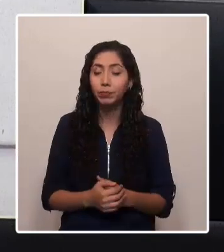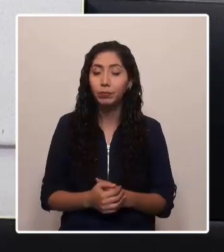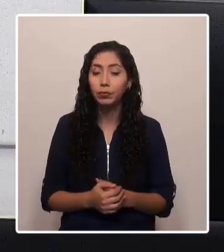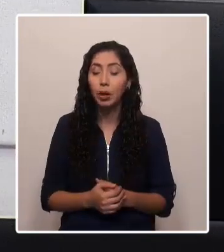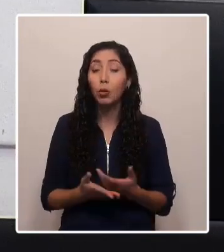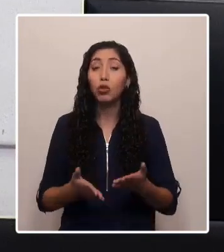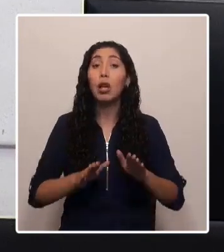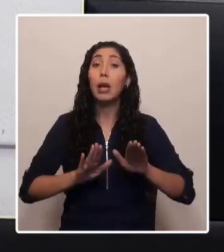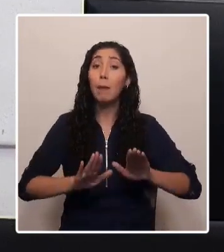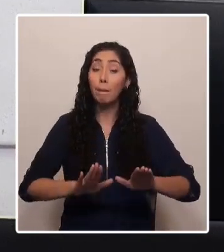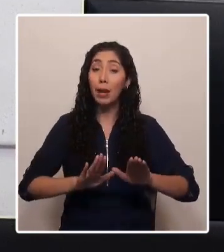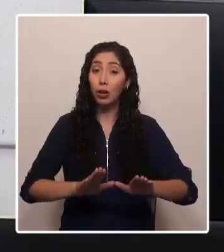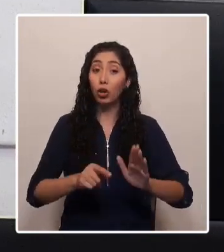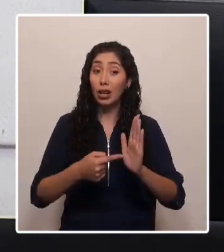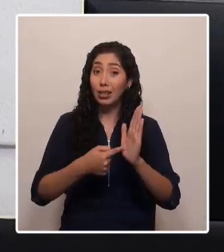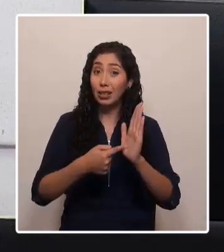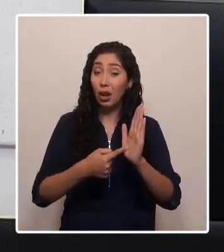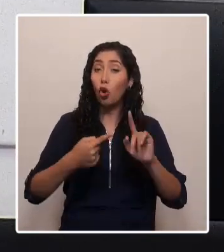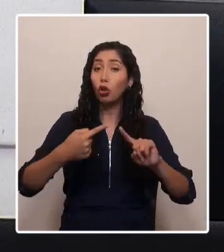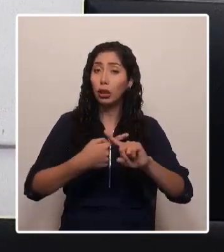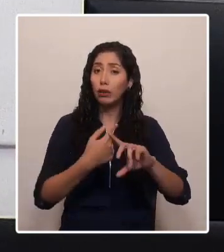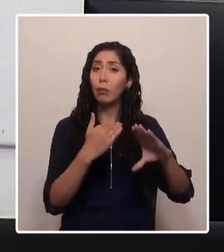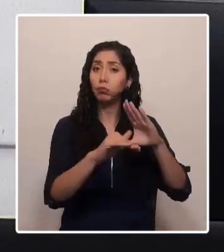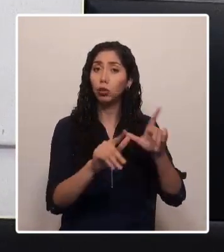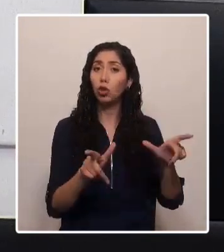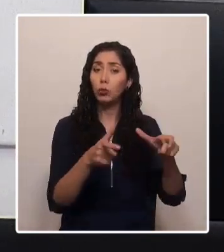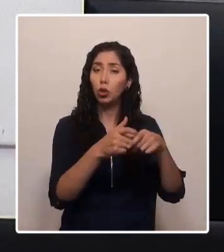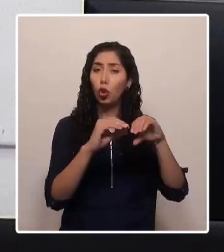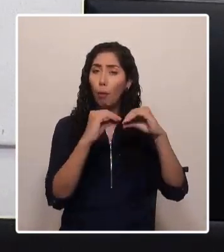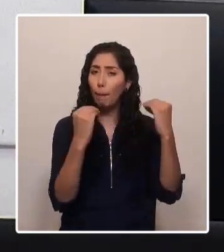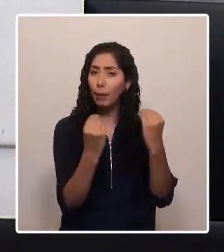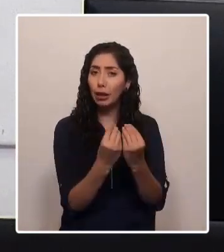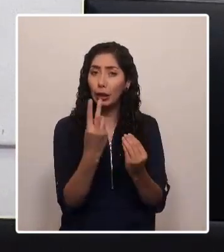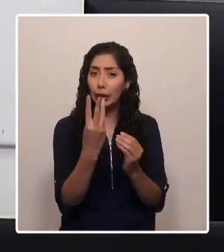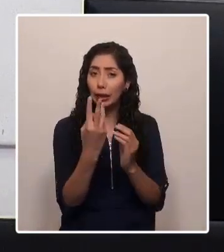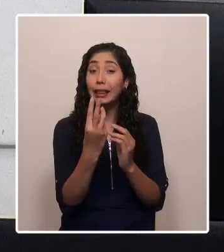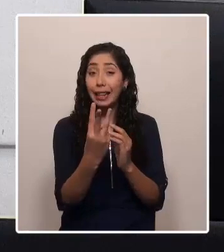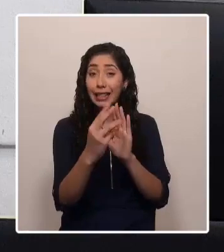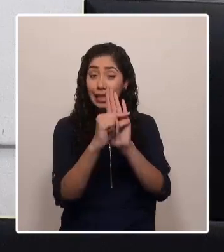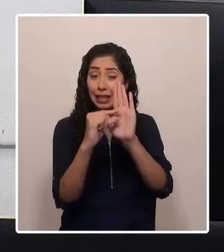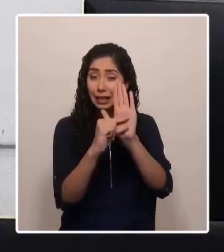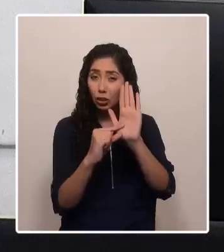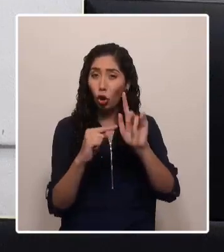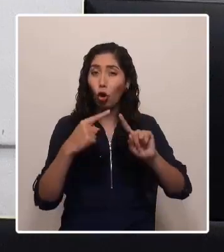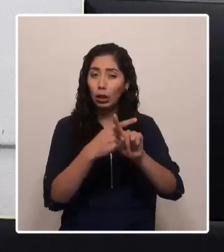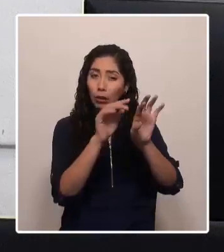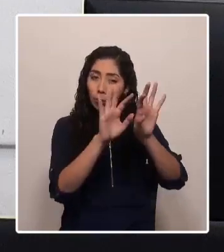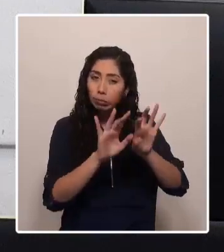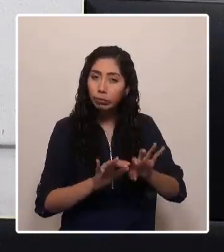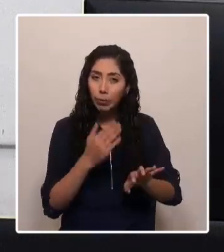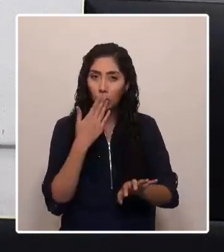devuelto a la Comisión en forma completa sus 3 incisos para ser reformulado. Muchas gracias.